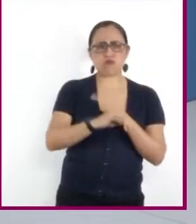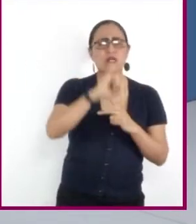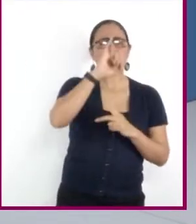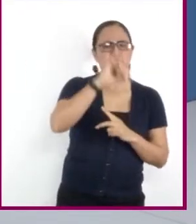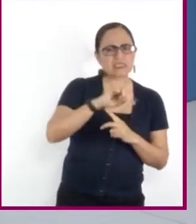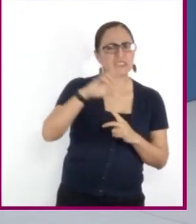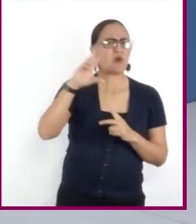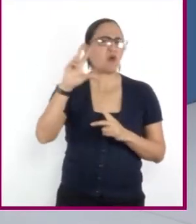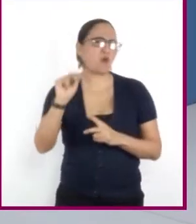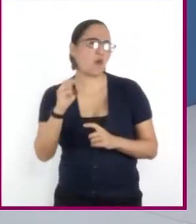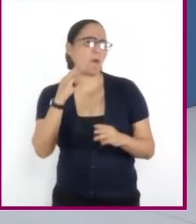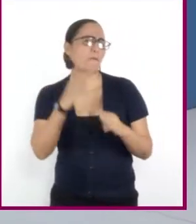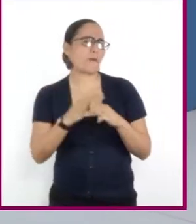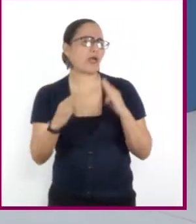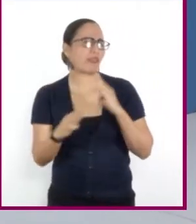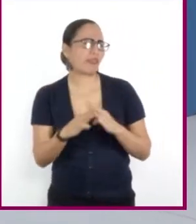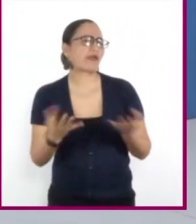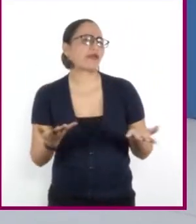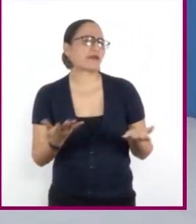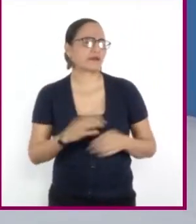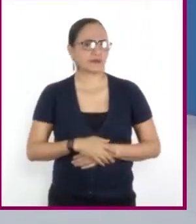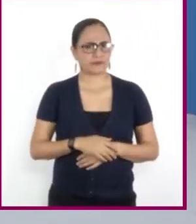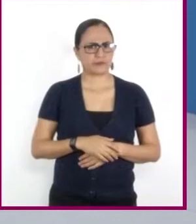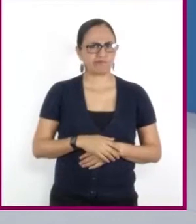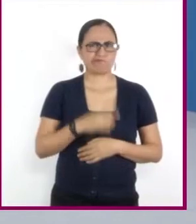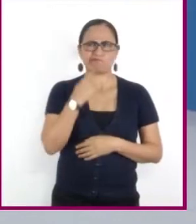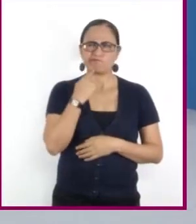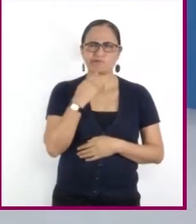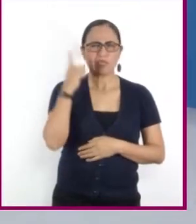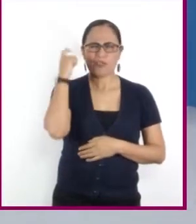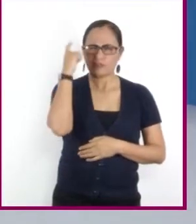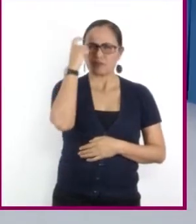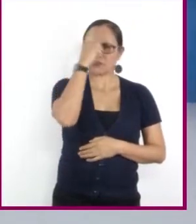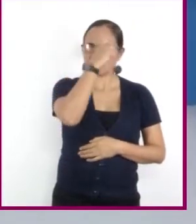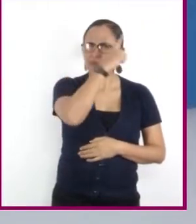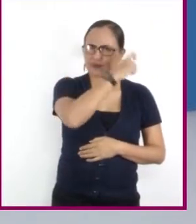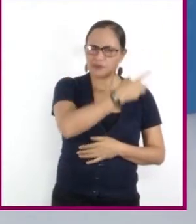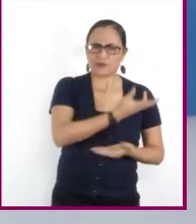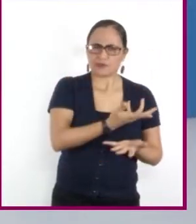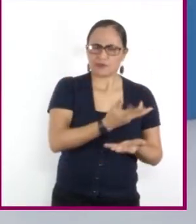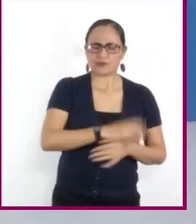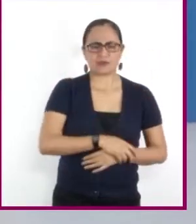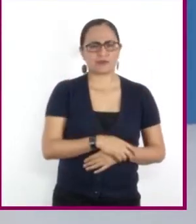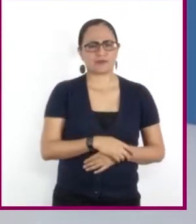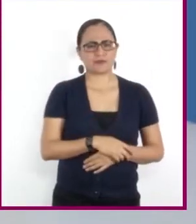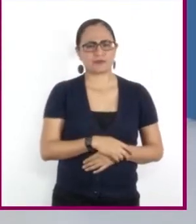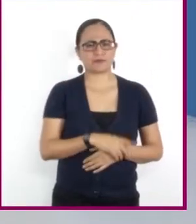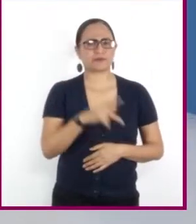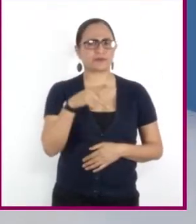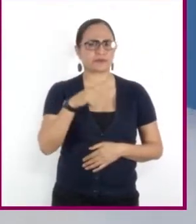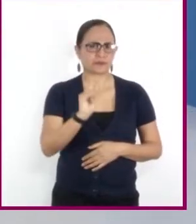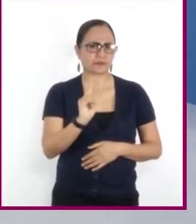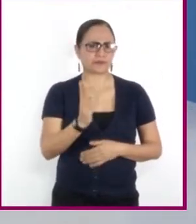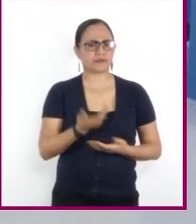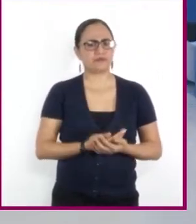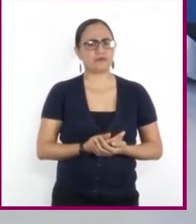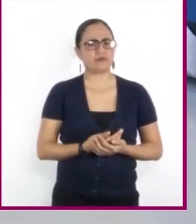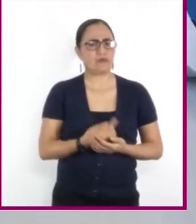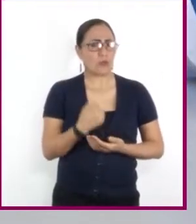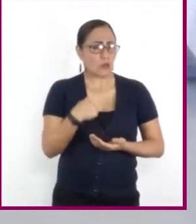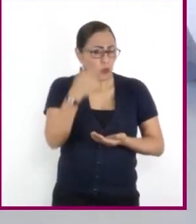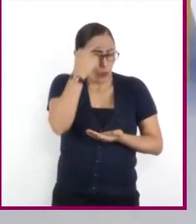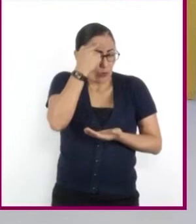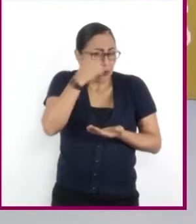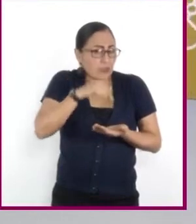materia? Uy, qué difícil pregunta, profesora. Pero creo que tengo